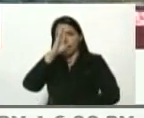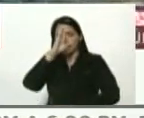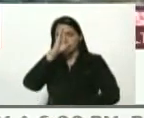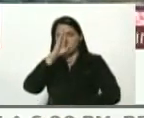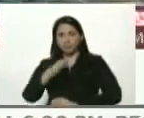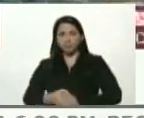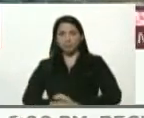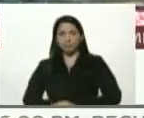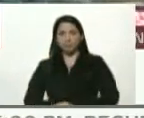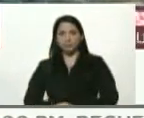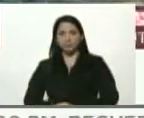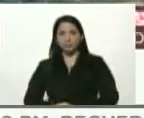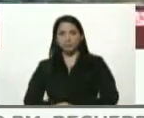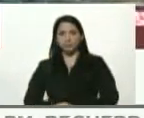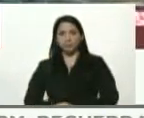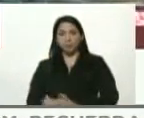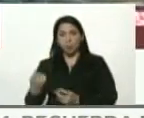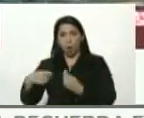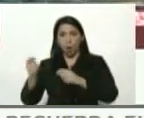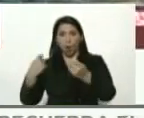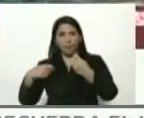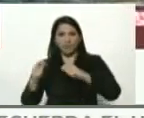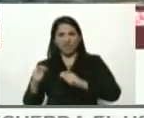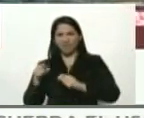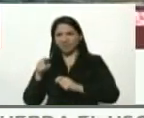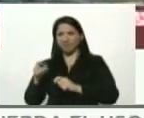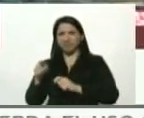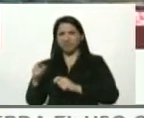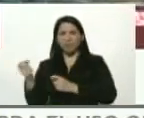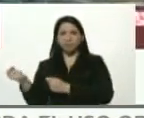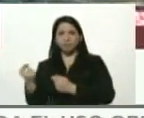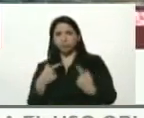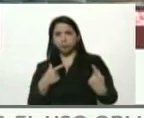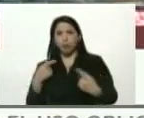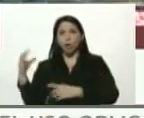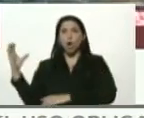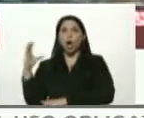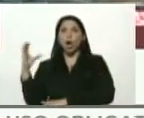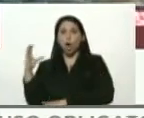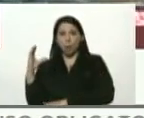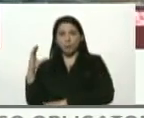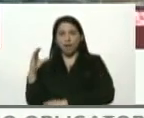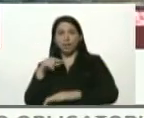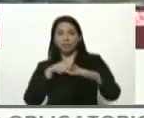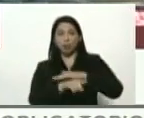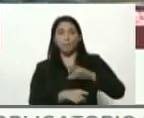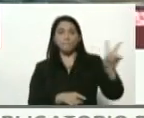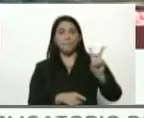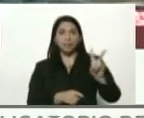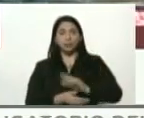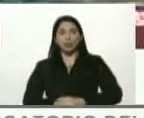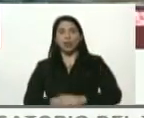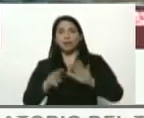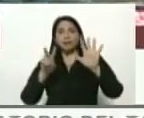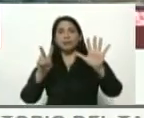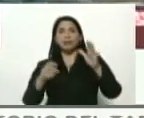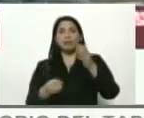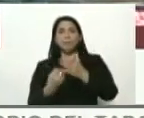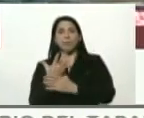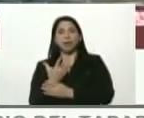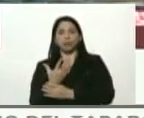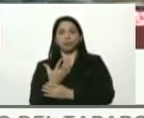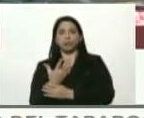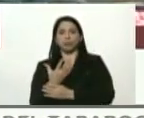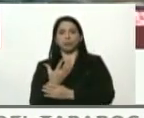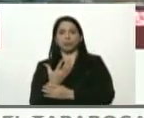comerciante procedente de Cali, Colombia. entró a Venezuela el 7 de mayo.